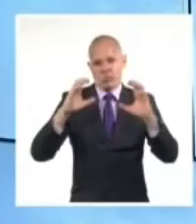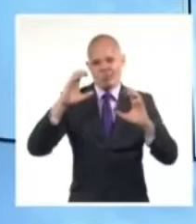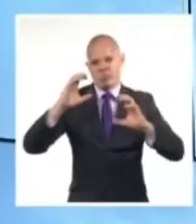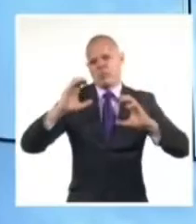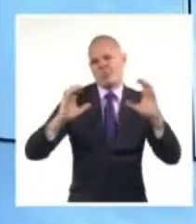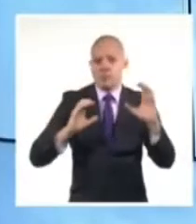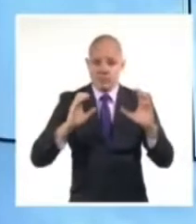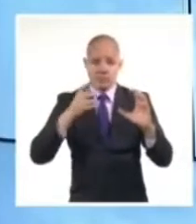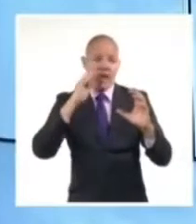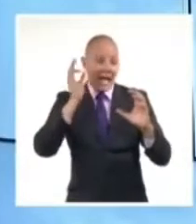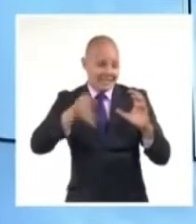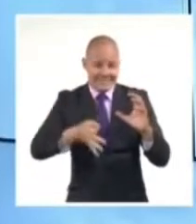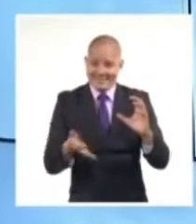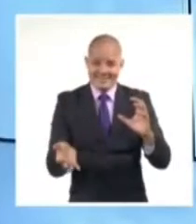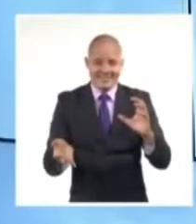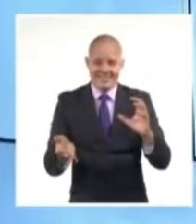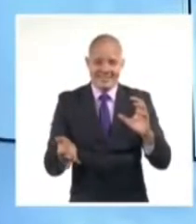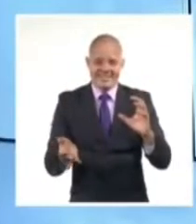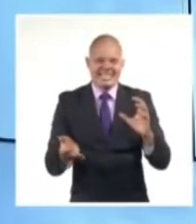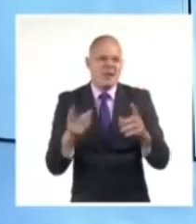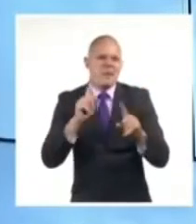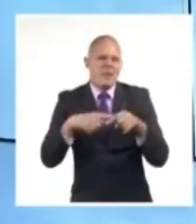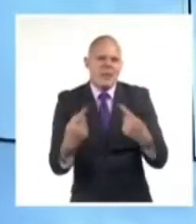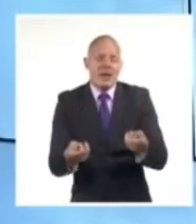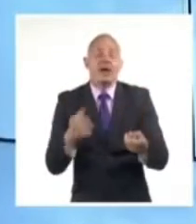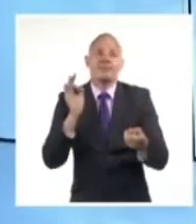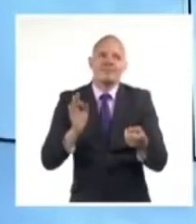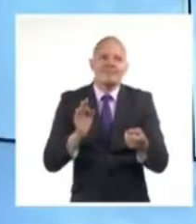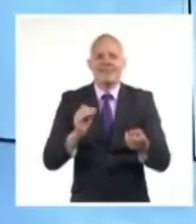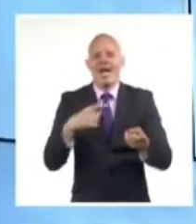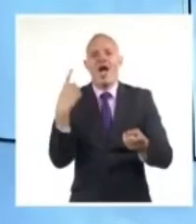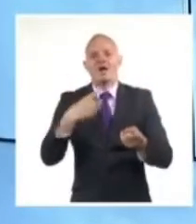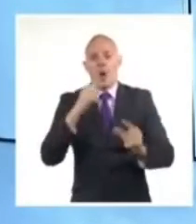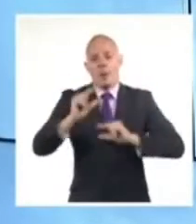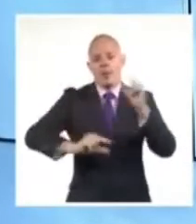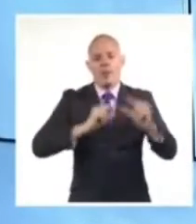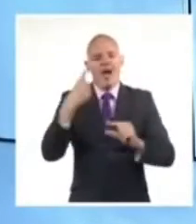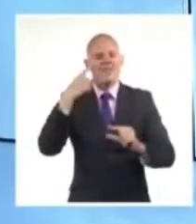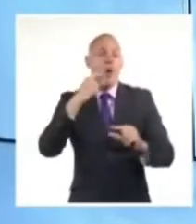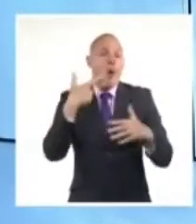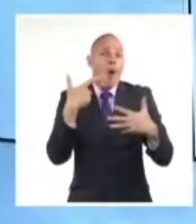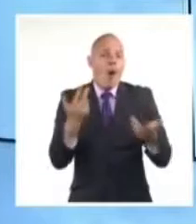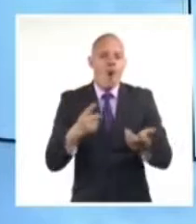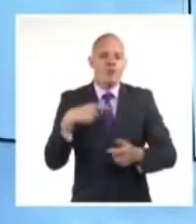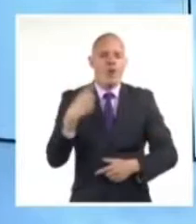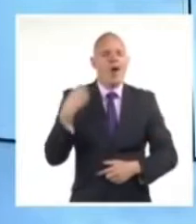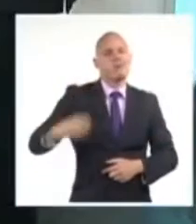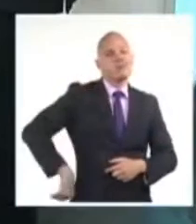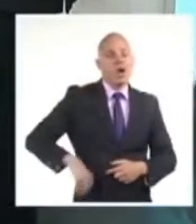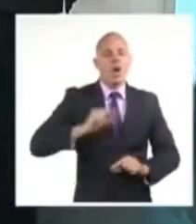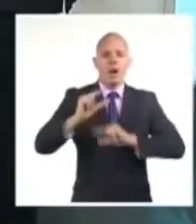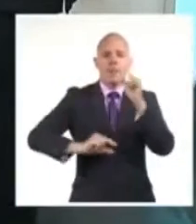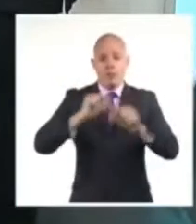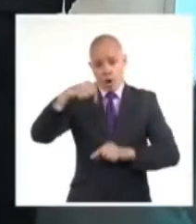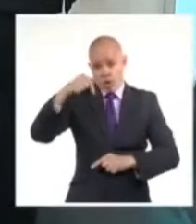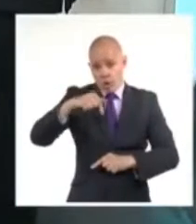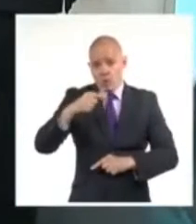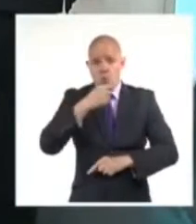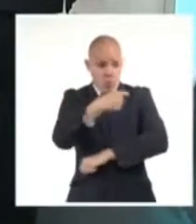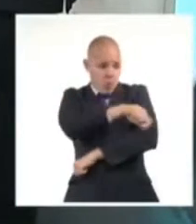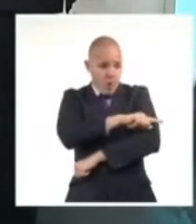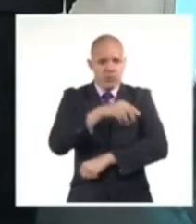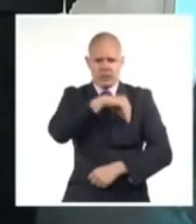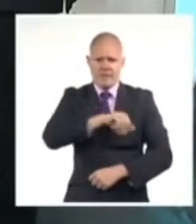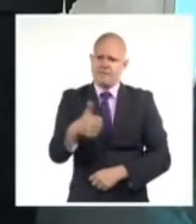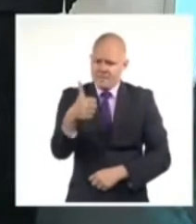nación y como país. Y es parte de la cotidianidad y de la vivencia que nos une, que queremos tener un mejor país todo y queremos tener un mejor derecho. Y